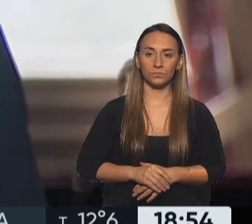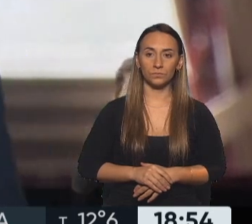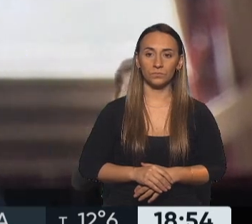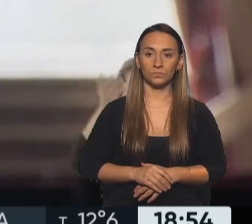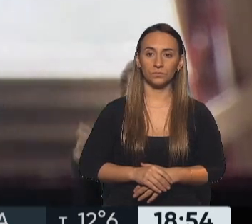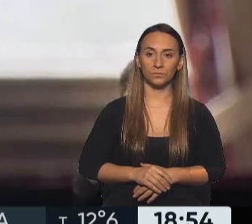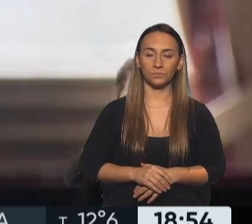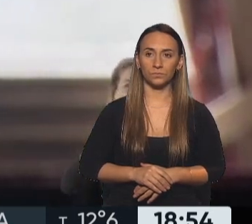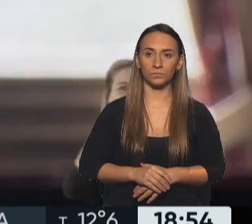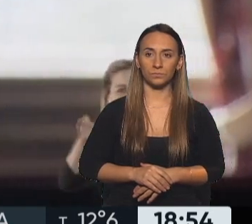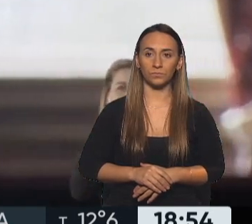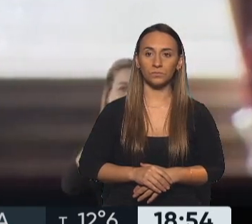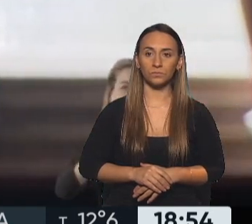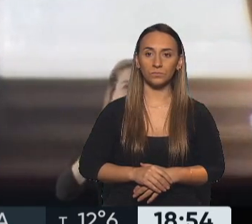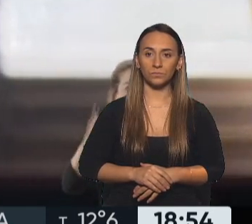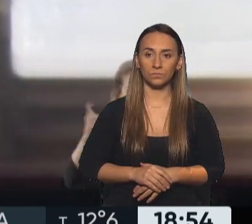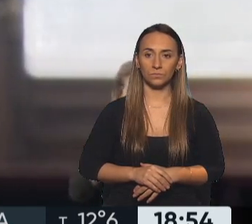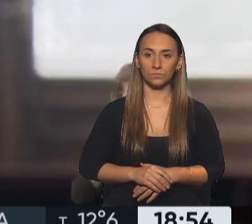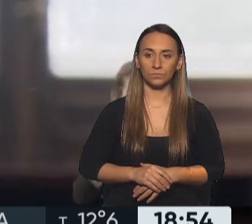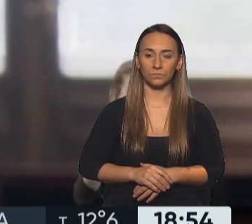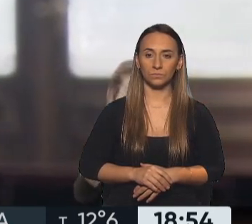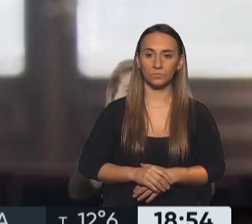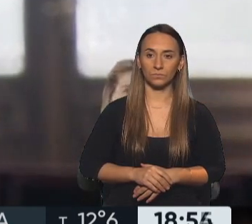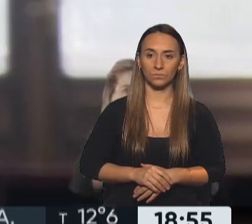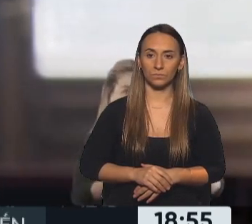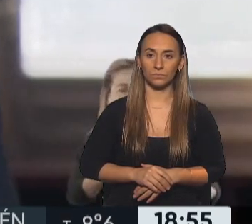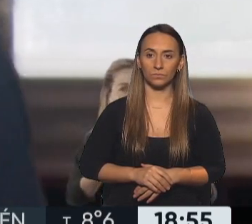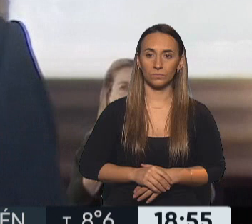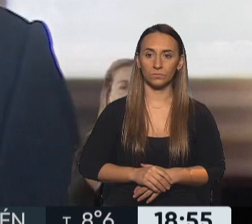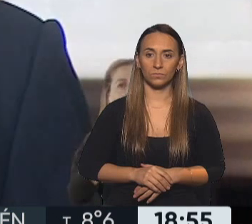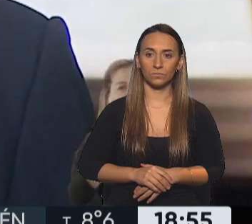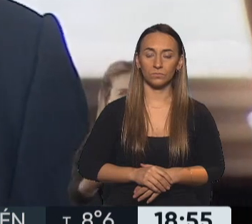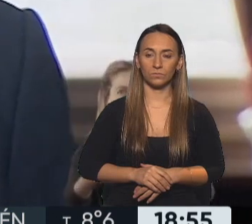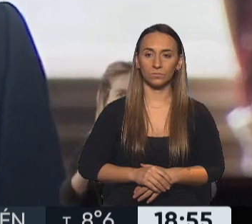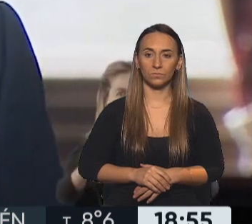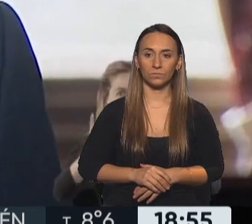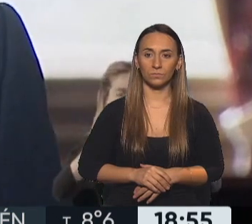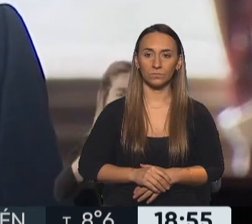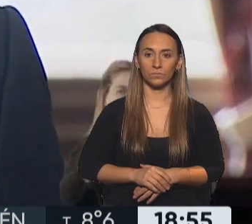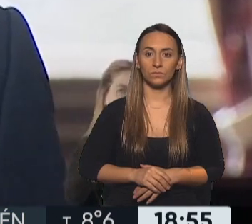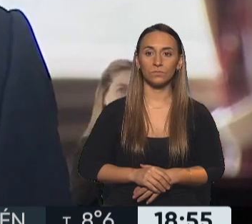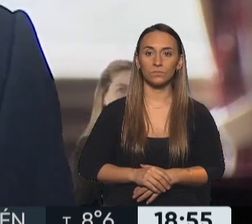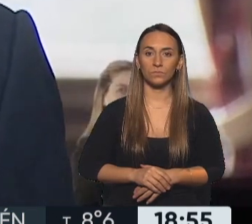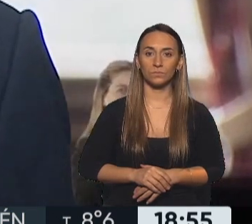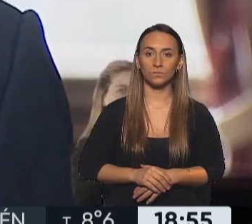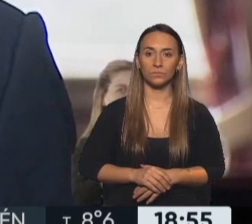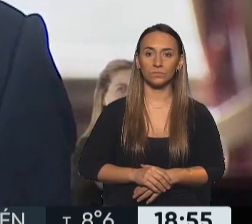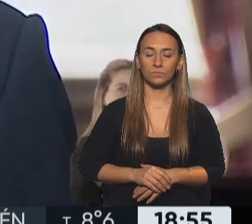para que la Argentina pueda seguir adelante con toda su capacidad operativa.